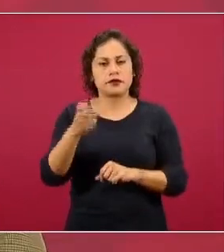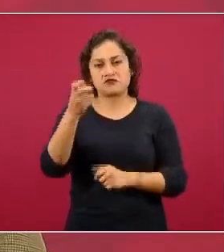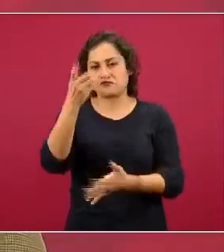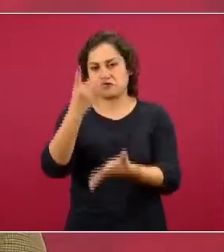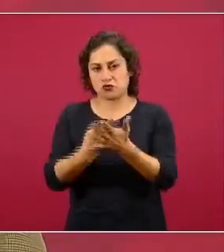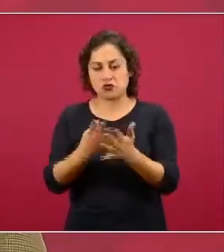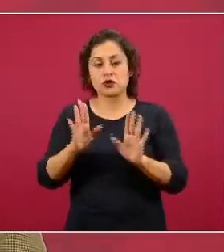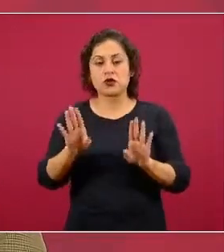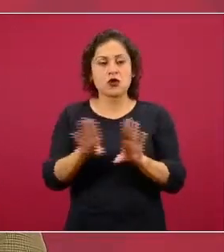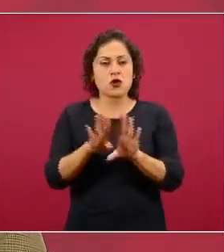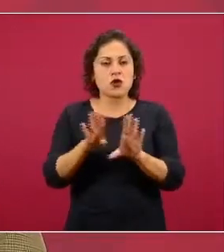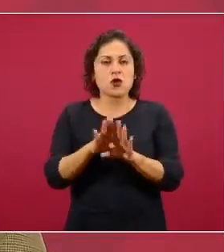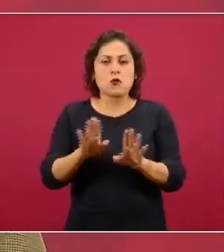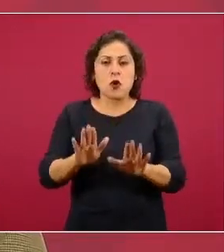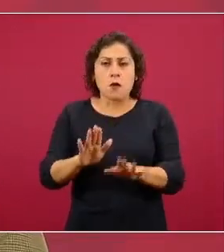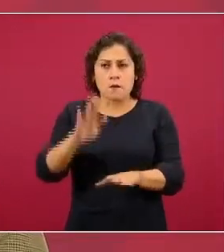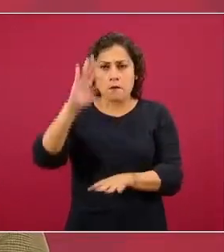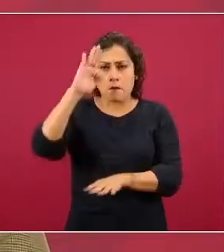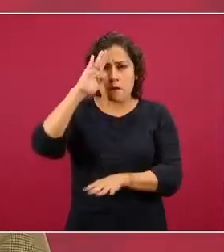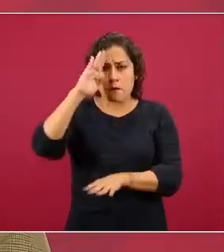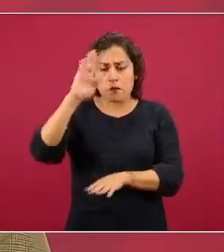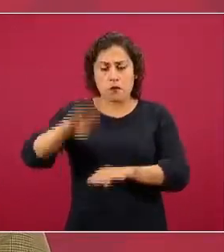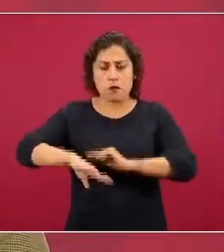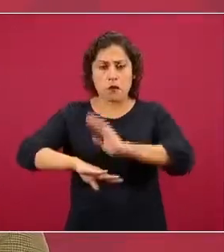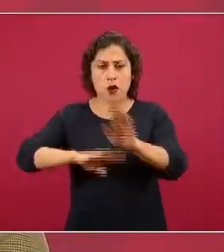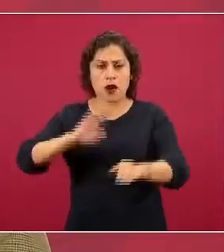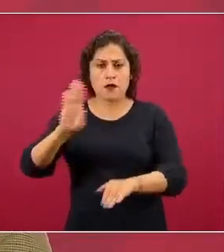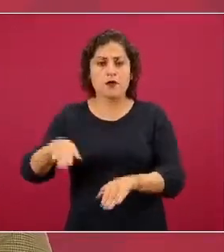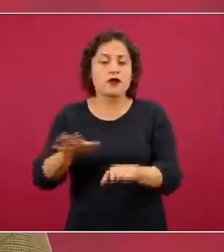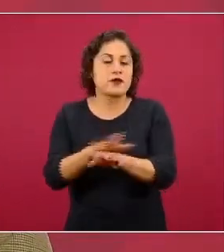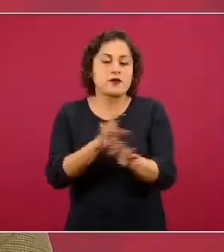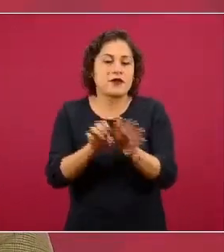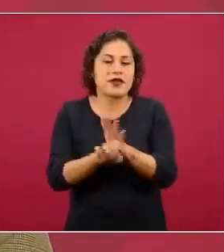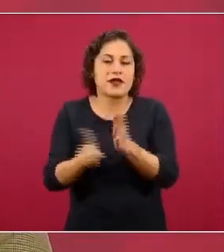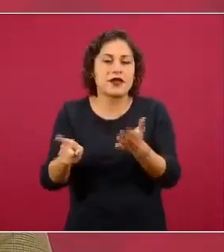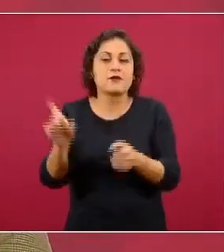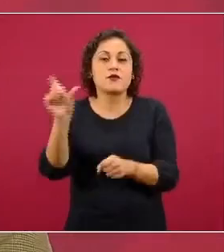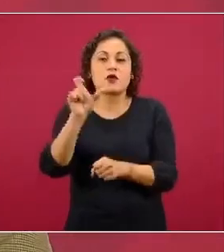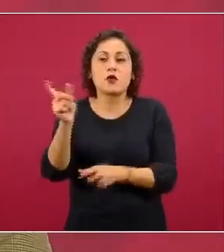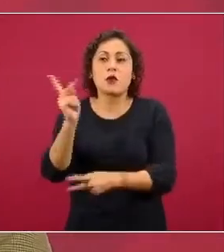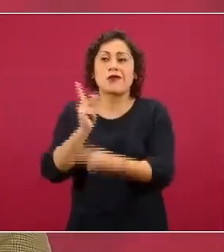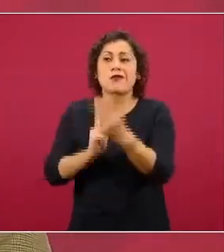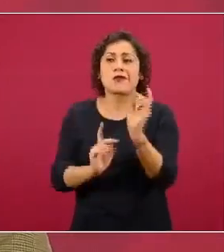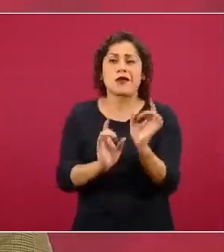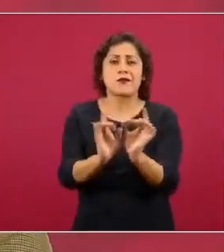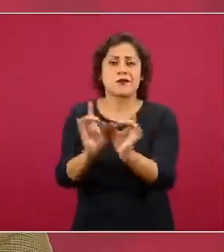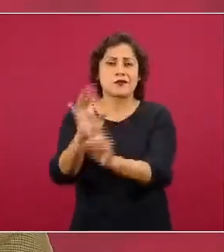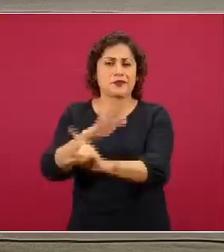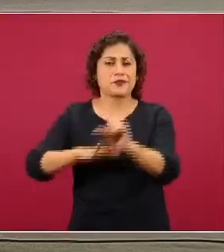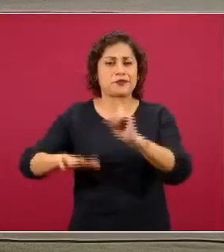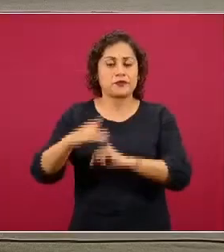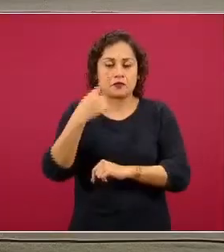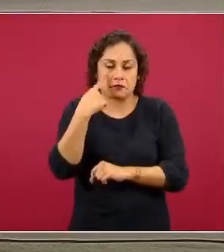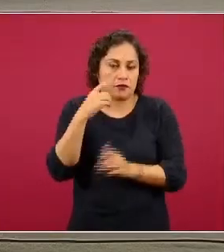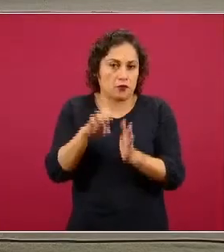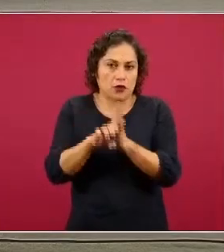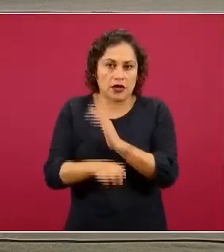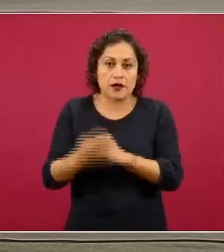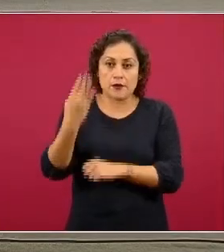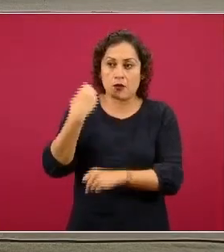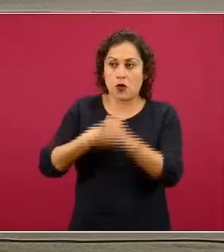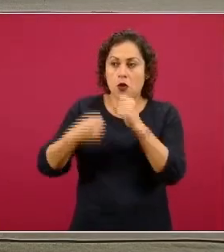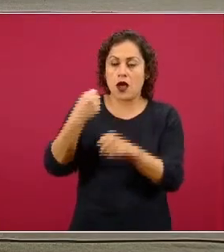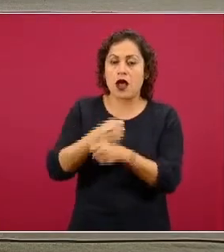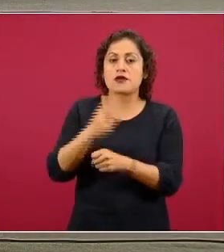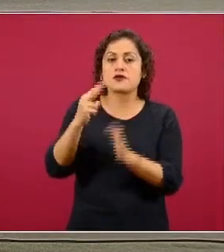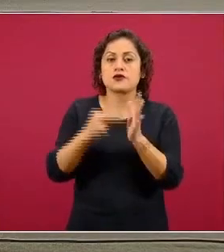exceso es tan sensible también que a veces cuando hay desastres, digamos, cuando uno ve, por ejemplo, el año 2017, de repente hay